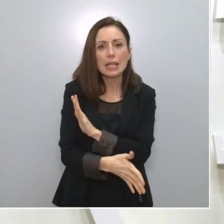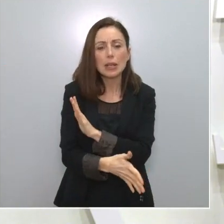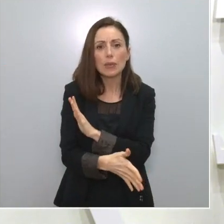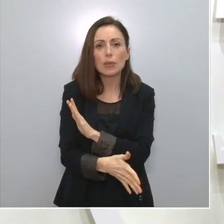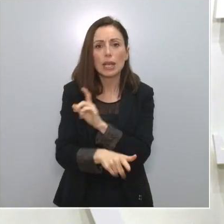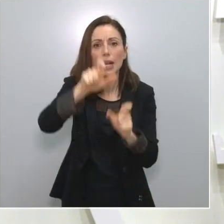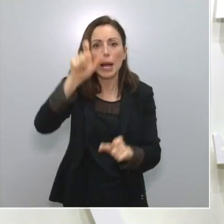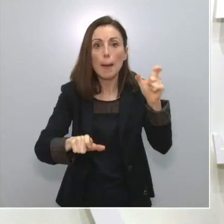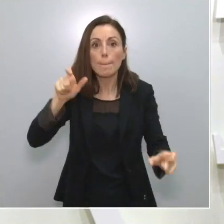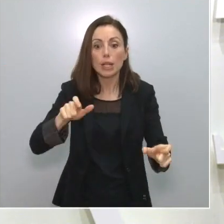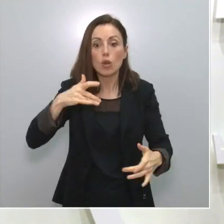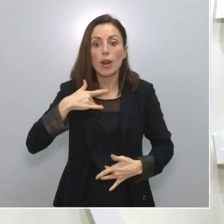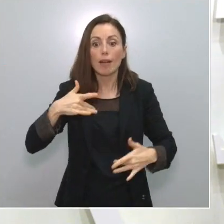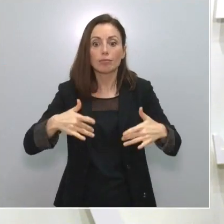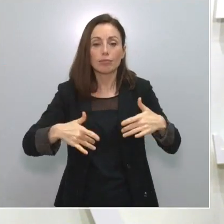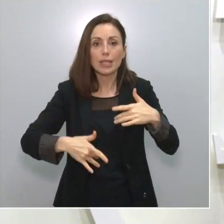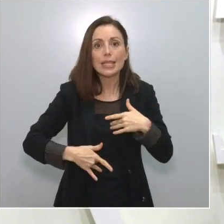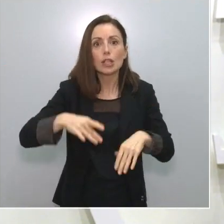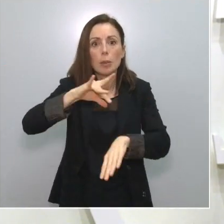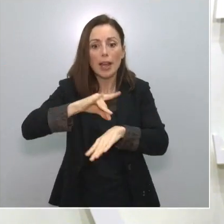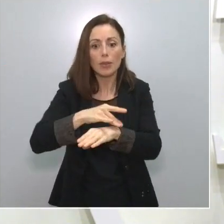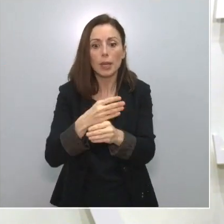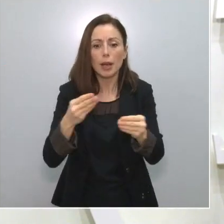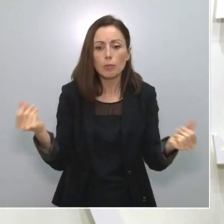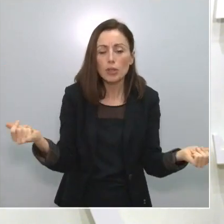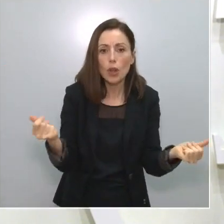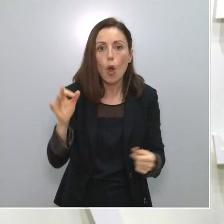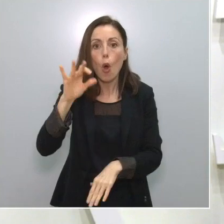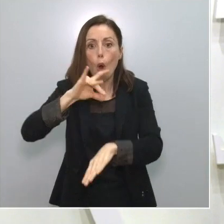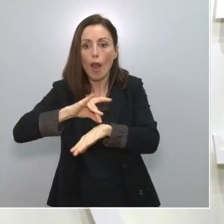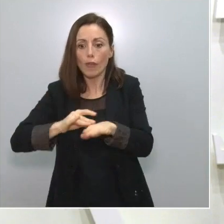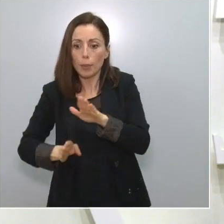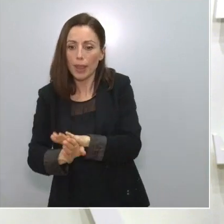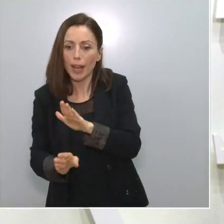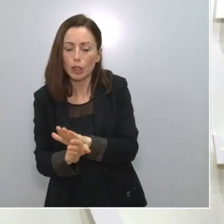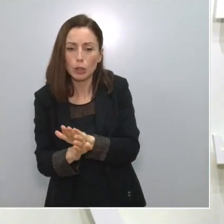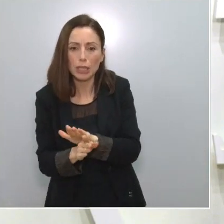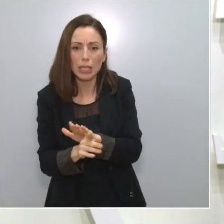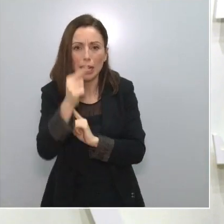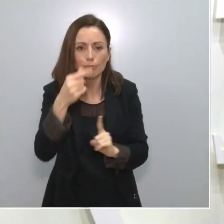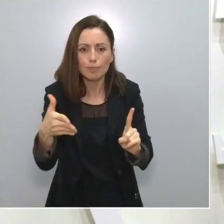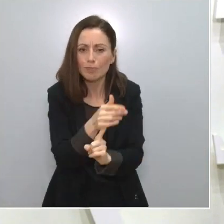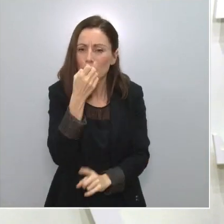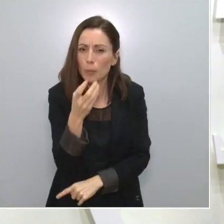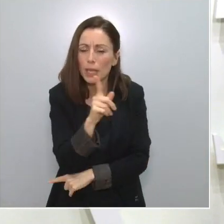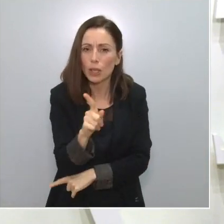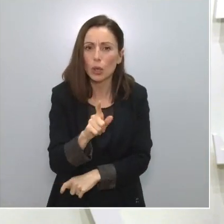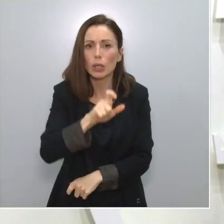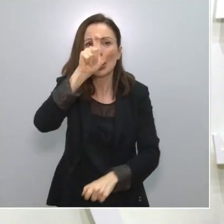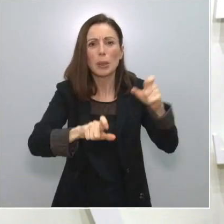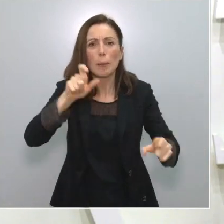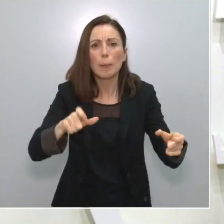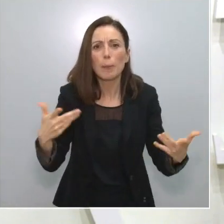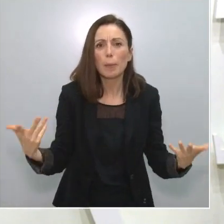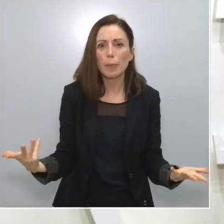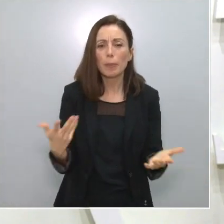que ya han pasado la enfermedad y los que la siguen teniendo. Y sin embargo, han generado mucha intranquilidad entre los ciudadanos al